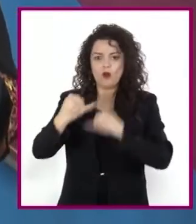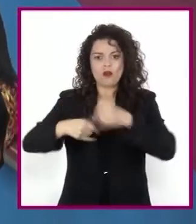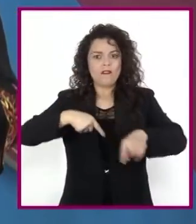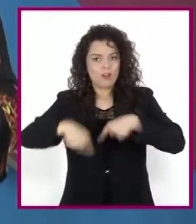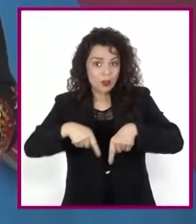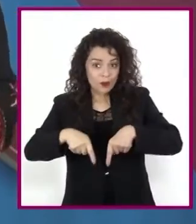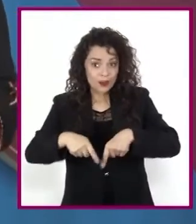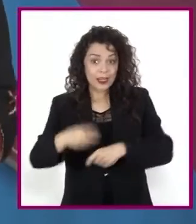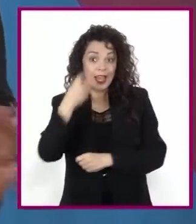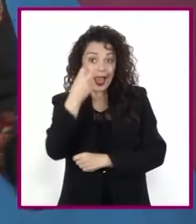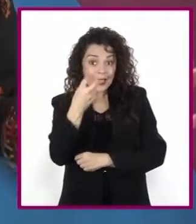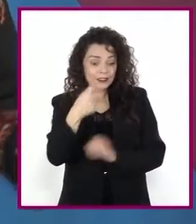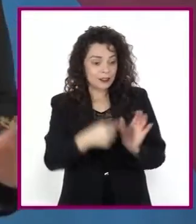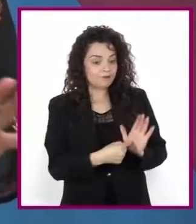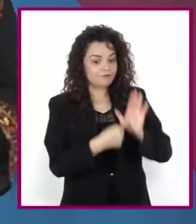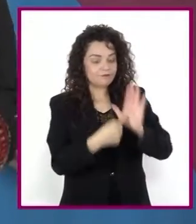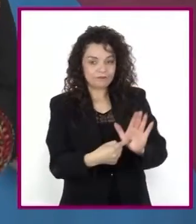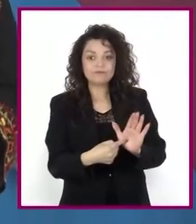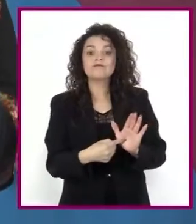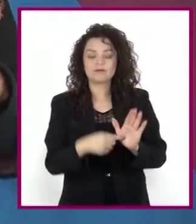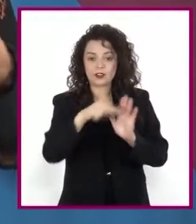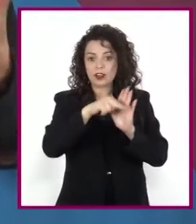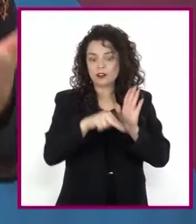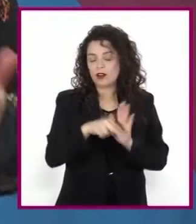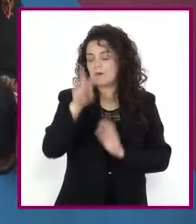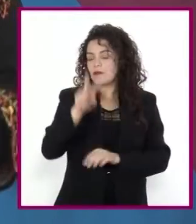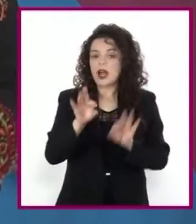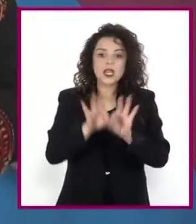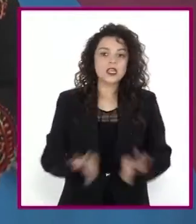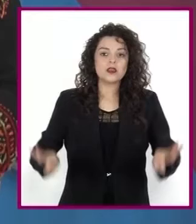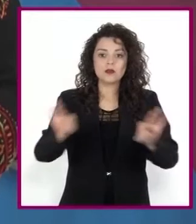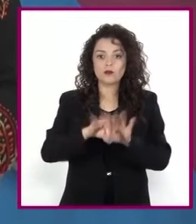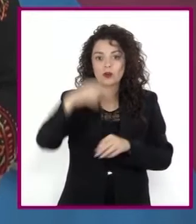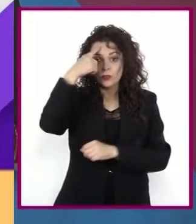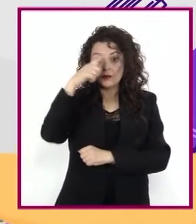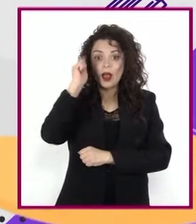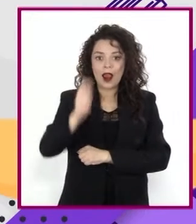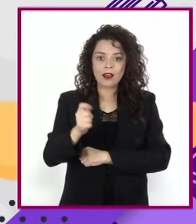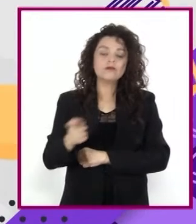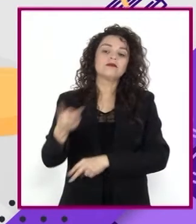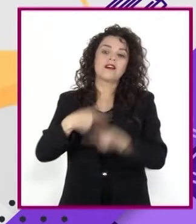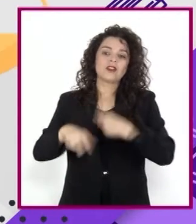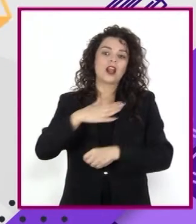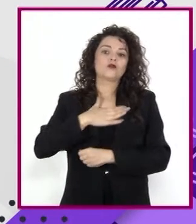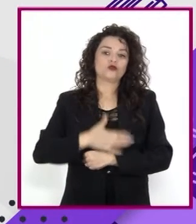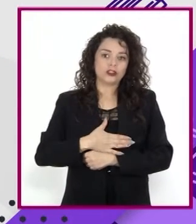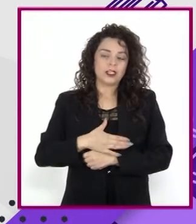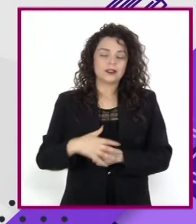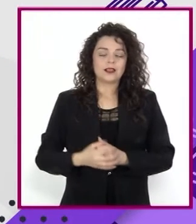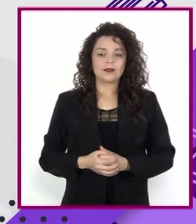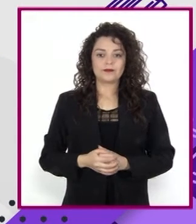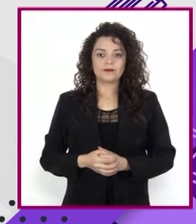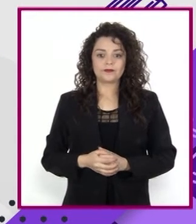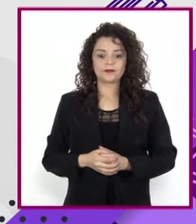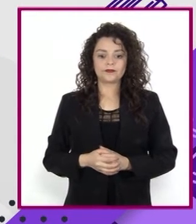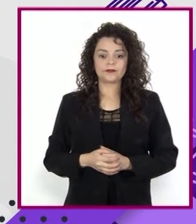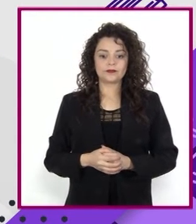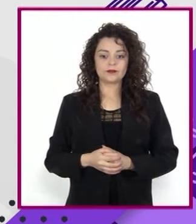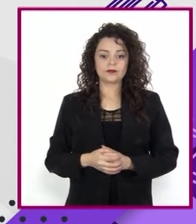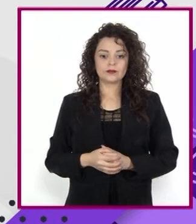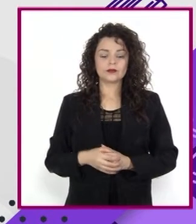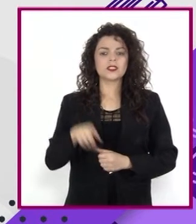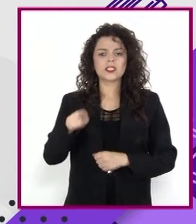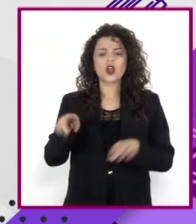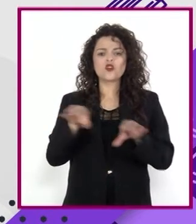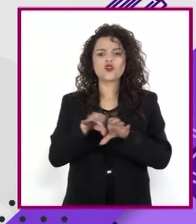las normas pueden ser una excelente herramienta para la procuración de justicia. Generalmente, a la justicia se le